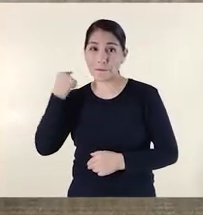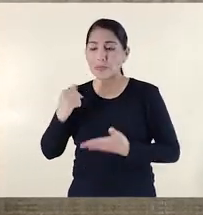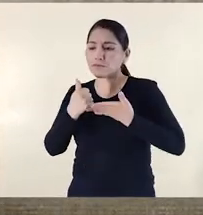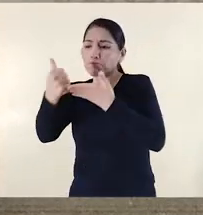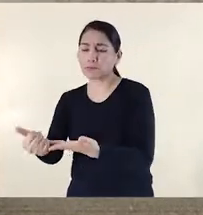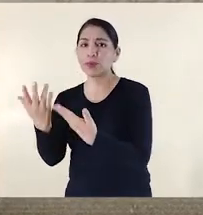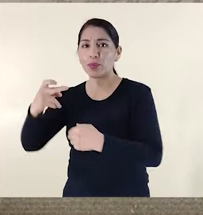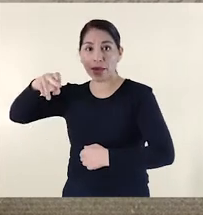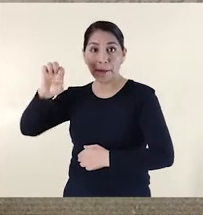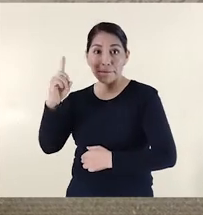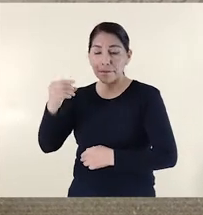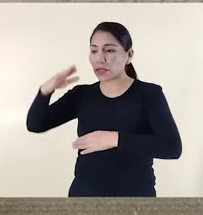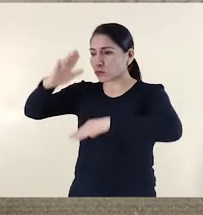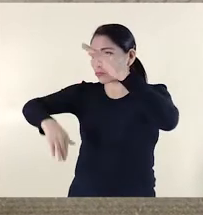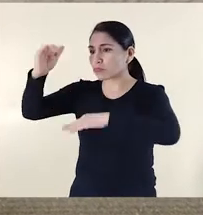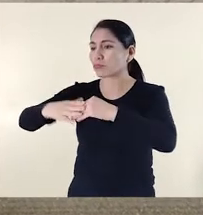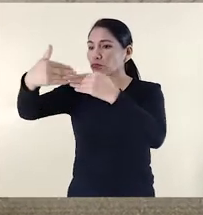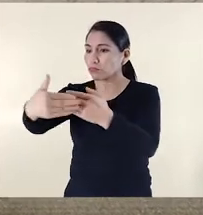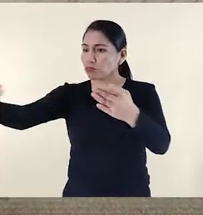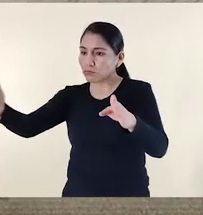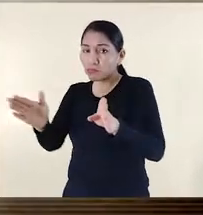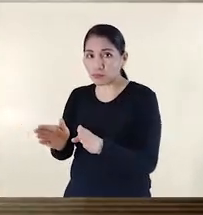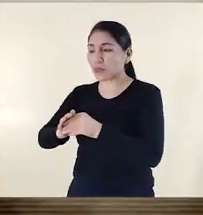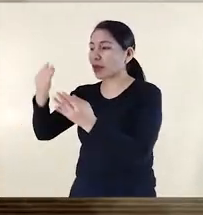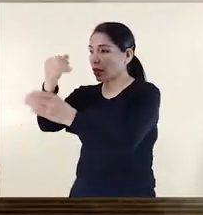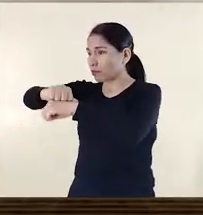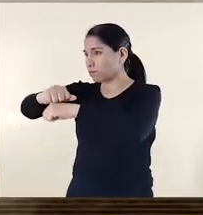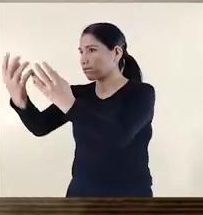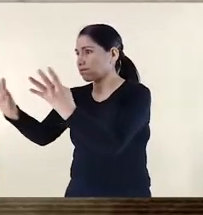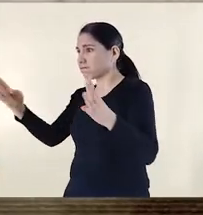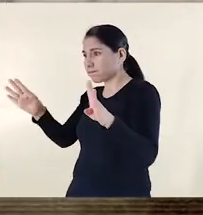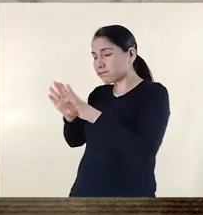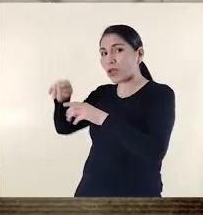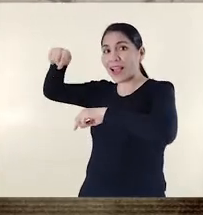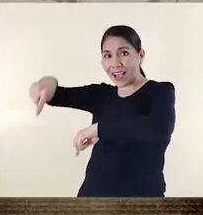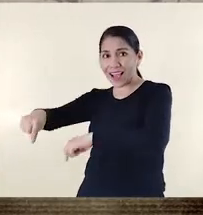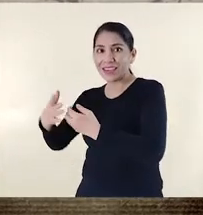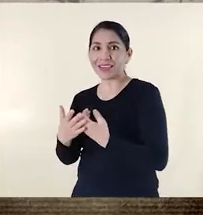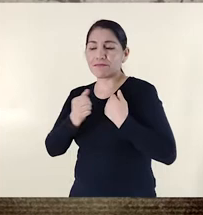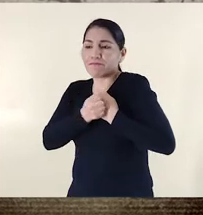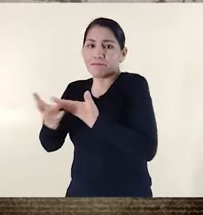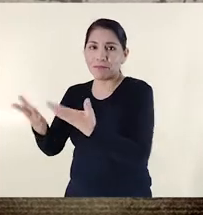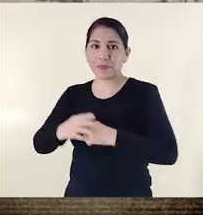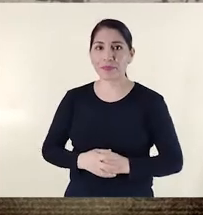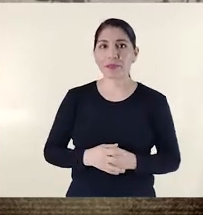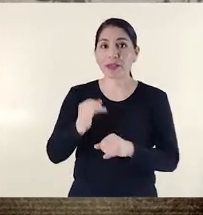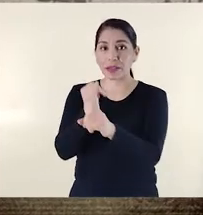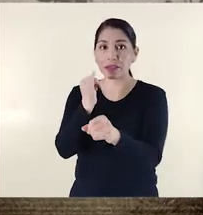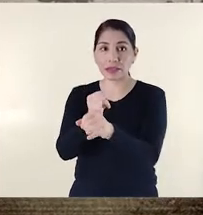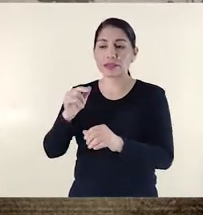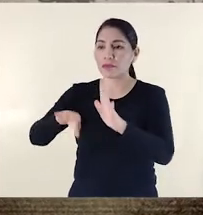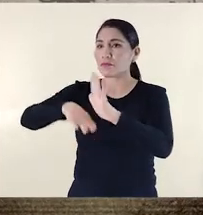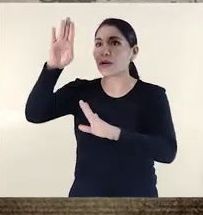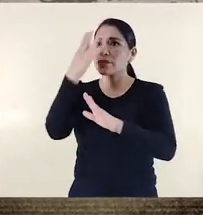el arzobispo de Lima, Pedro de Villagómez, construyen celdas, claustros y amplían la iglesia en donde está depositado el corazón